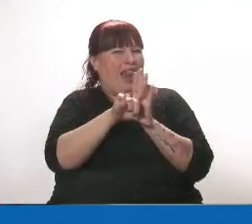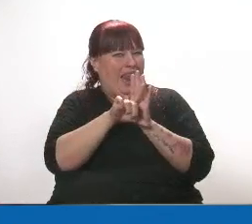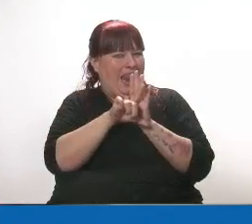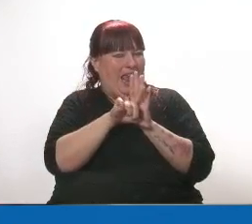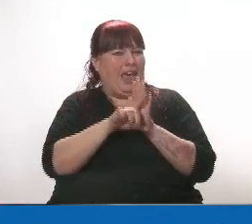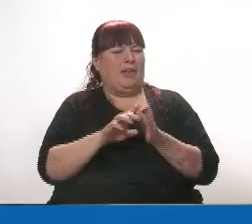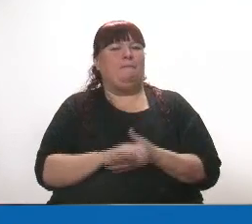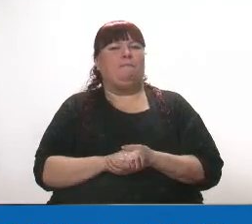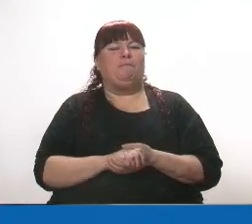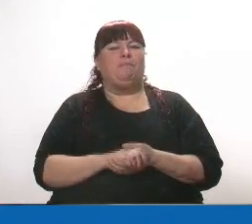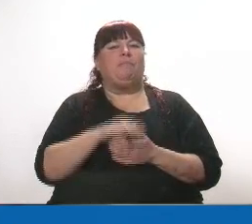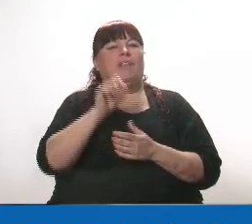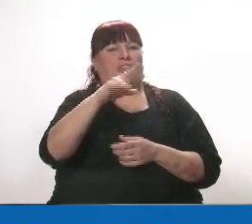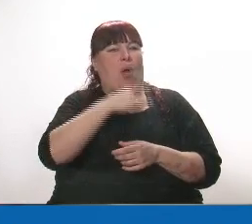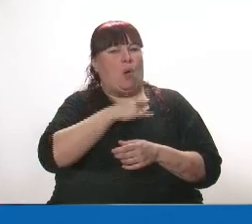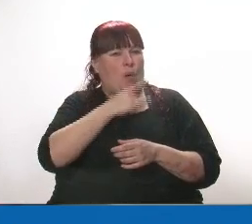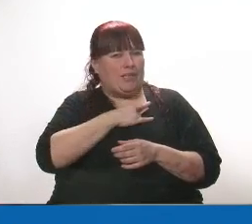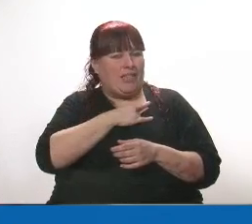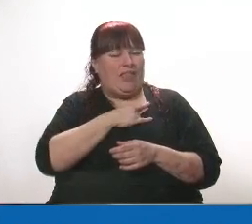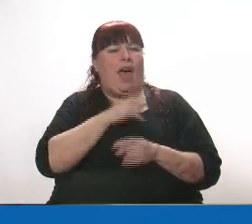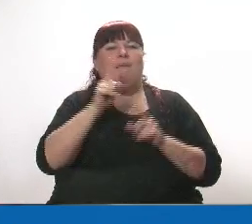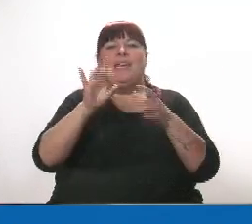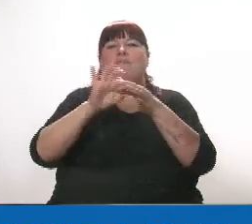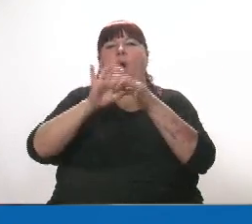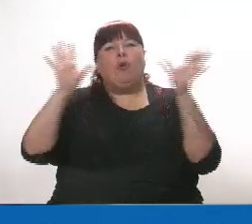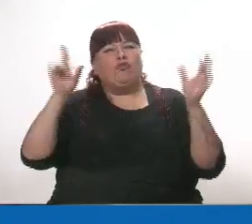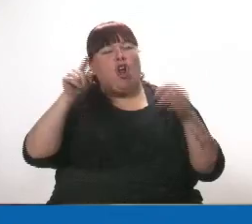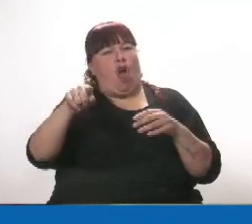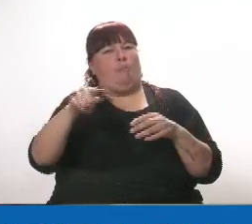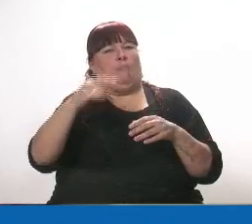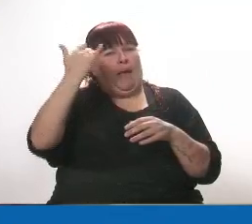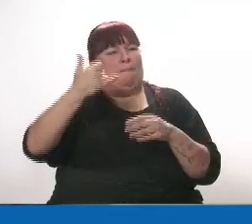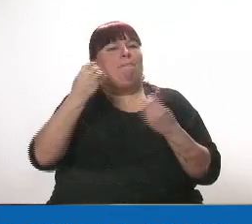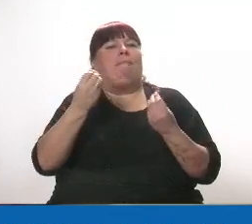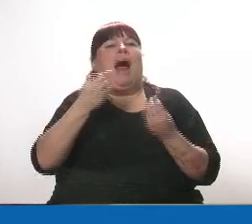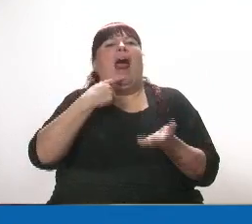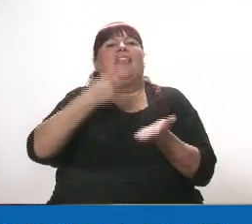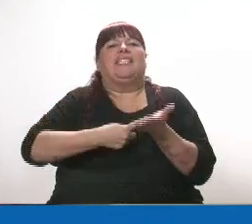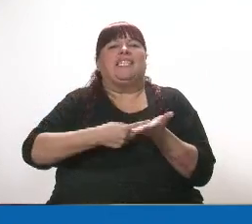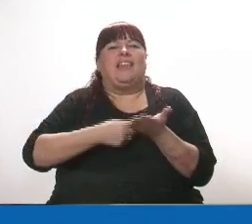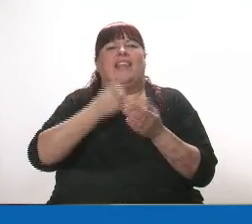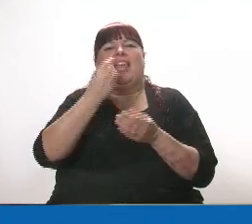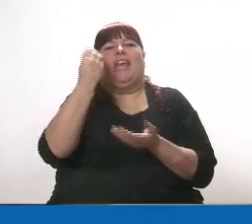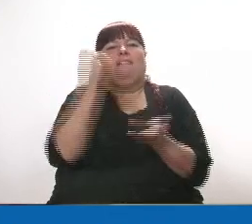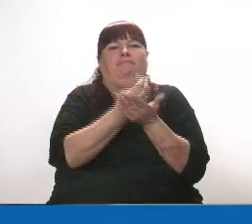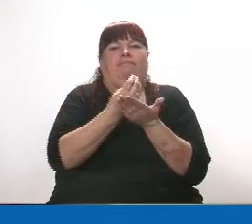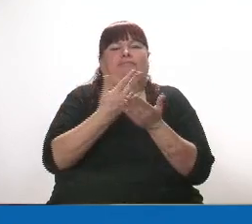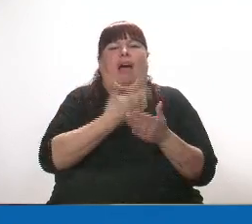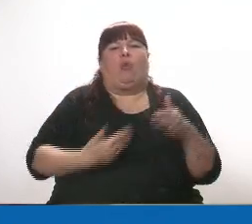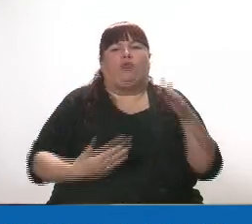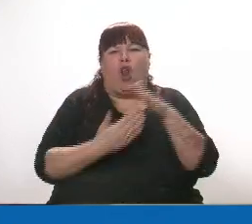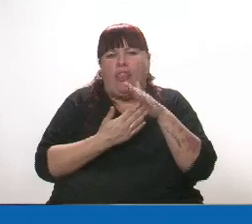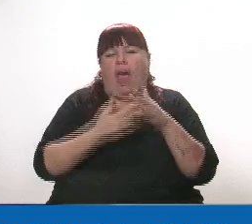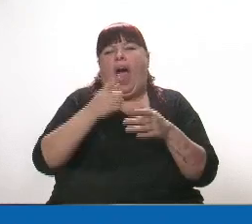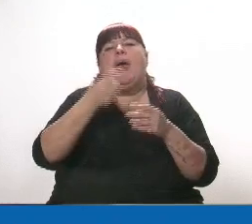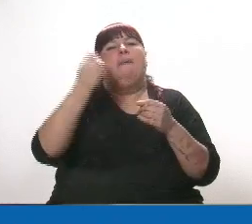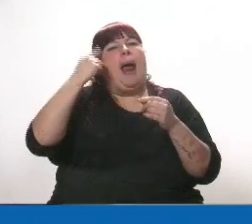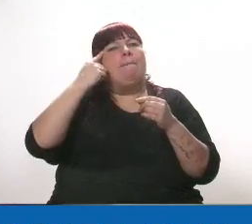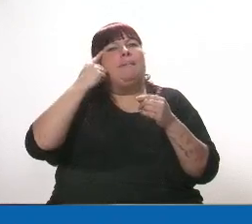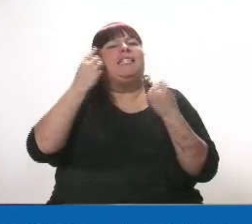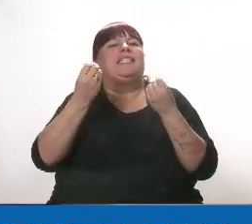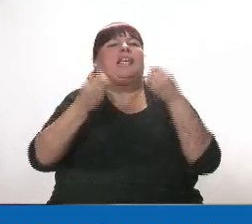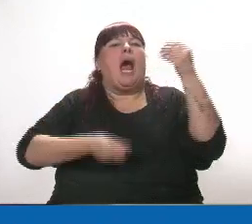ley Universitaria en esa autonomía que tiene para definir sus propias autoridades para replantear incluso